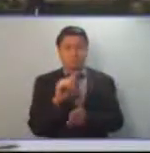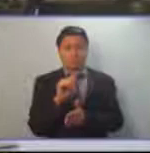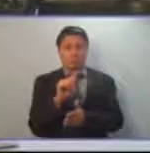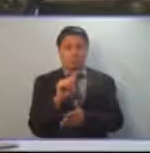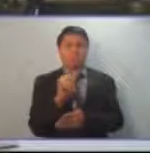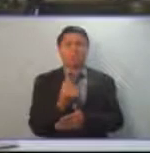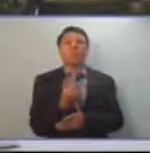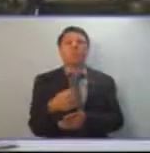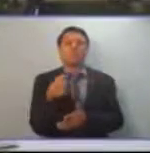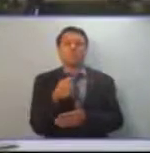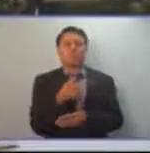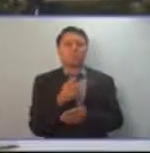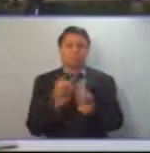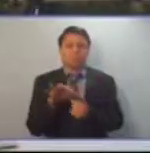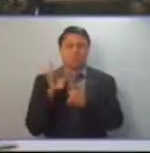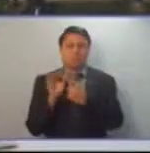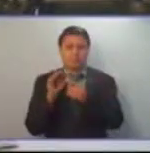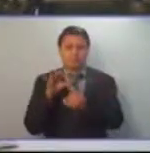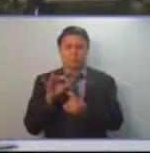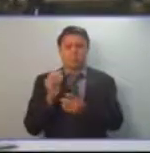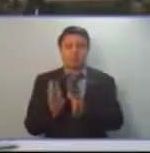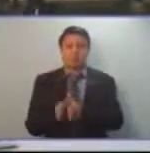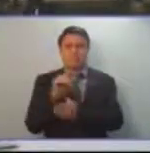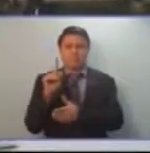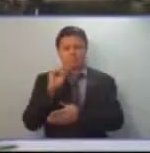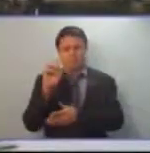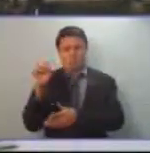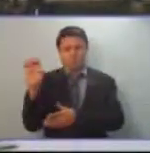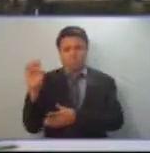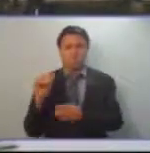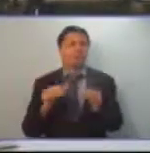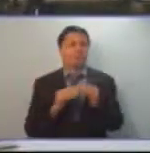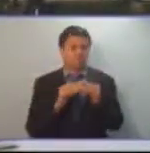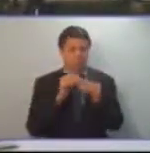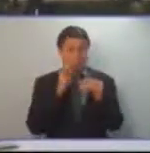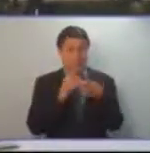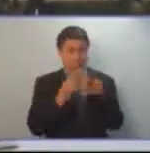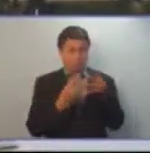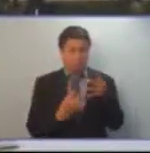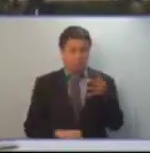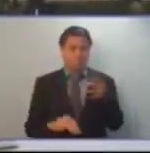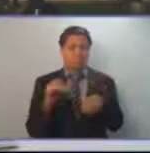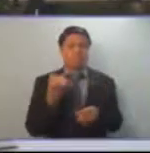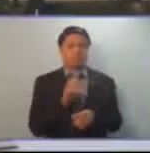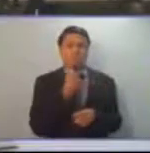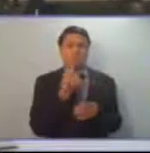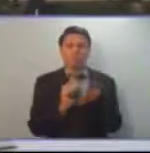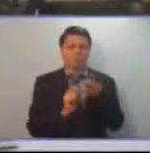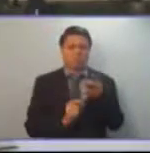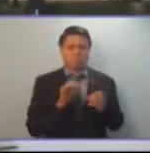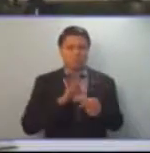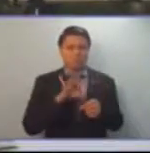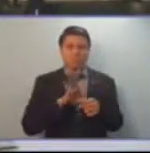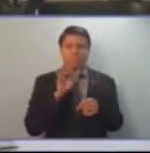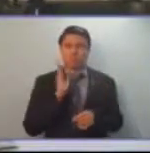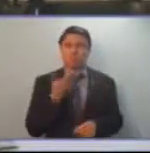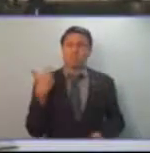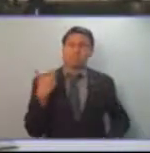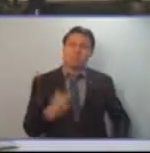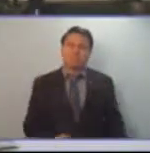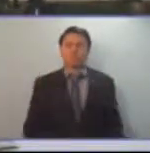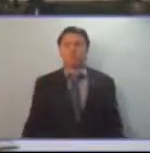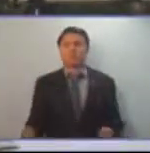la conformación del registro electoral, algo que también es una deuda, que no hay una real fiscalización